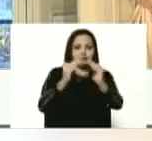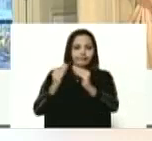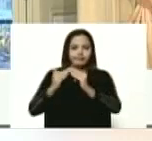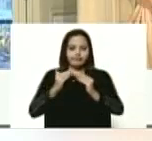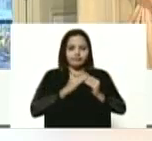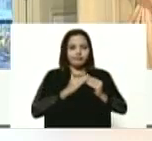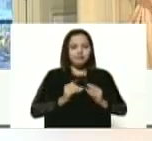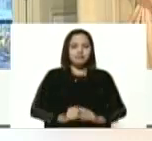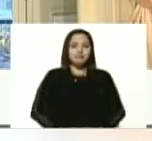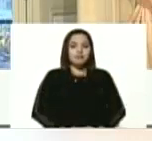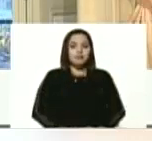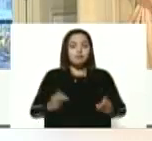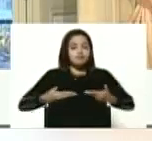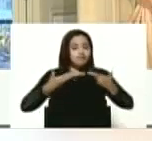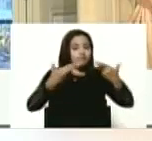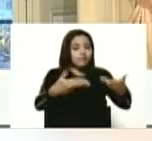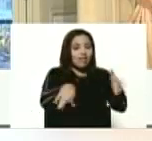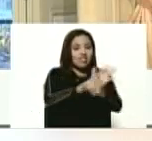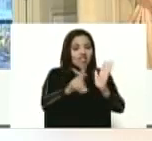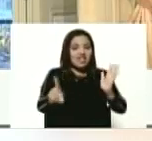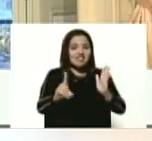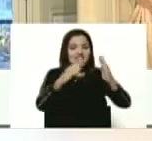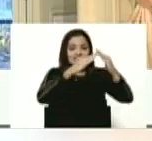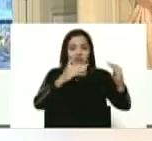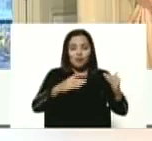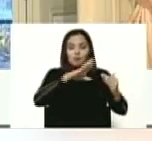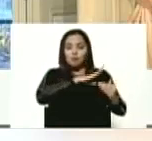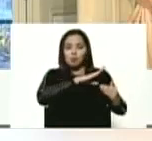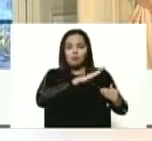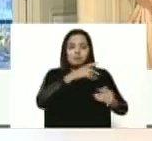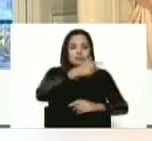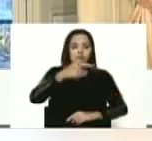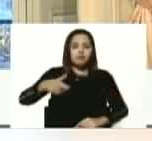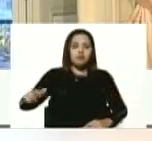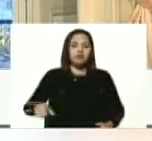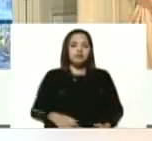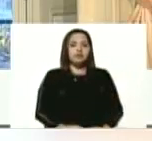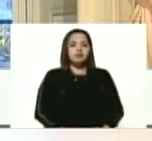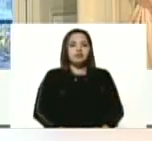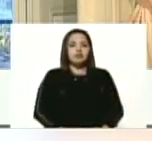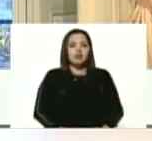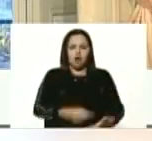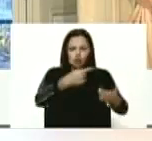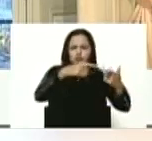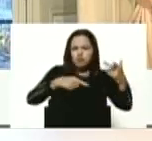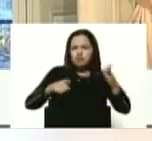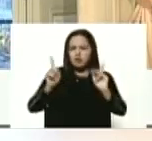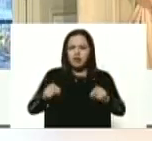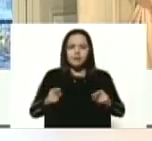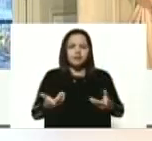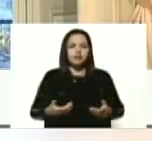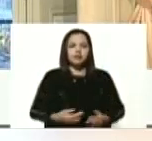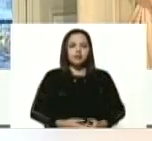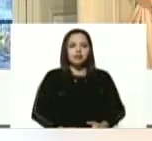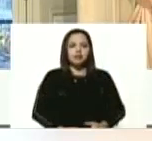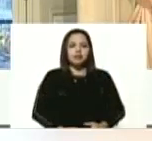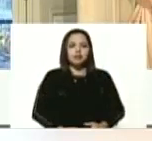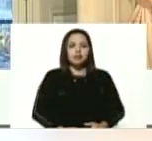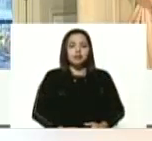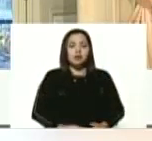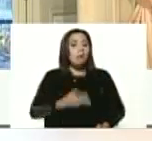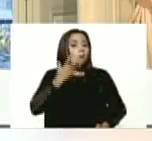para poder garantizar el derecho al techo de la gente, y los coroticos también. Quien pierda sus